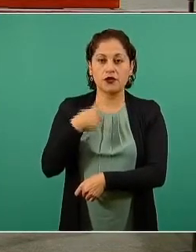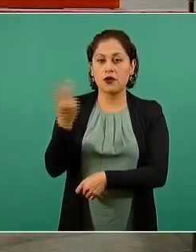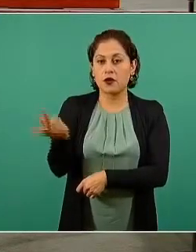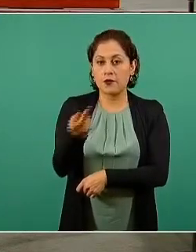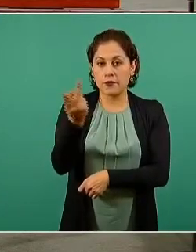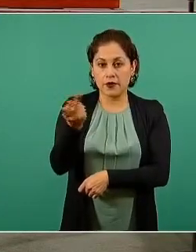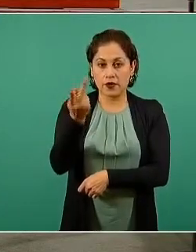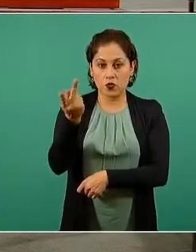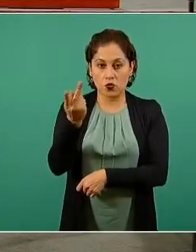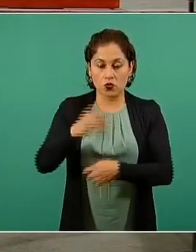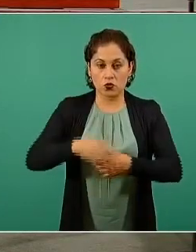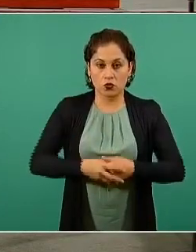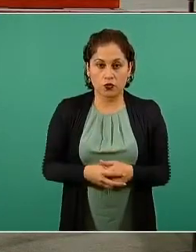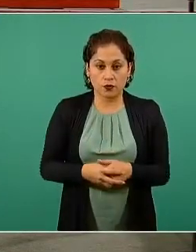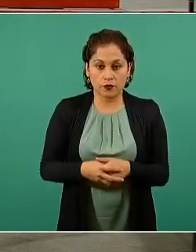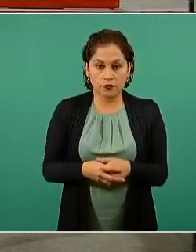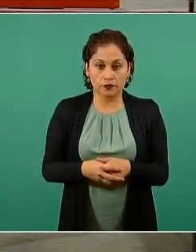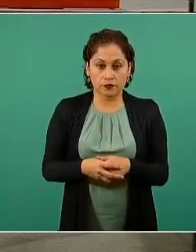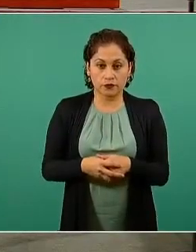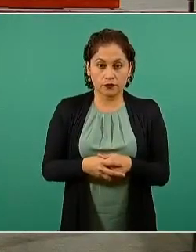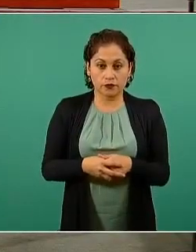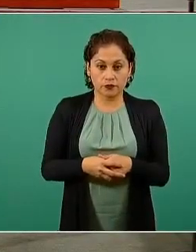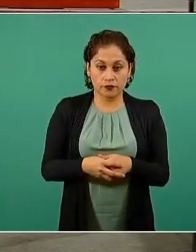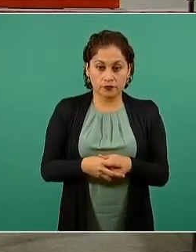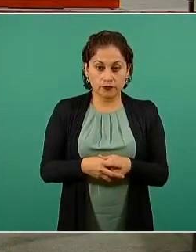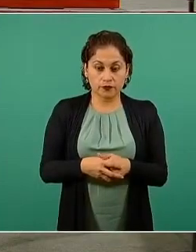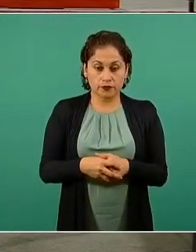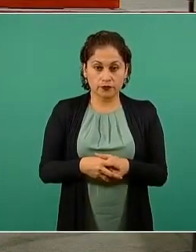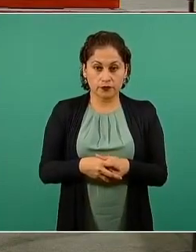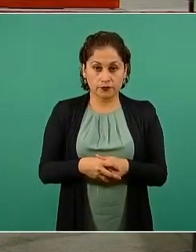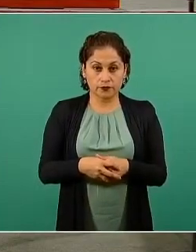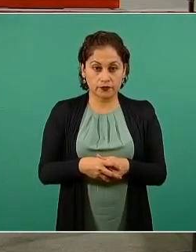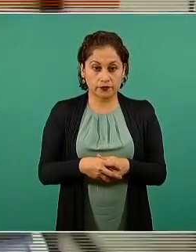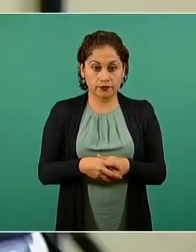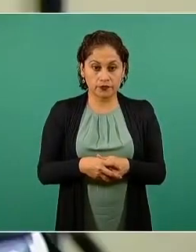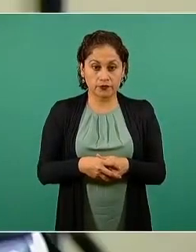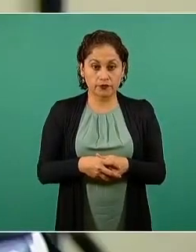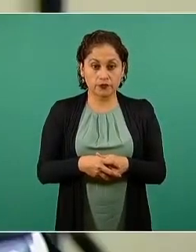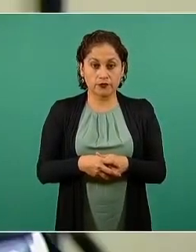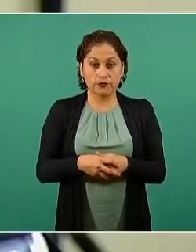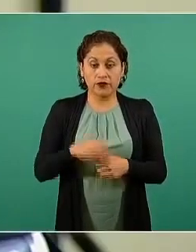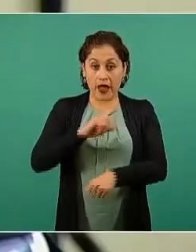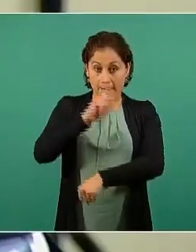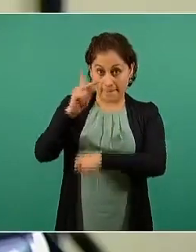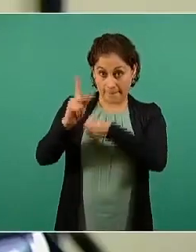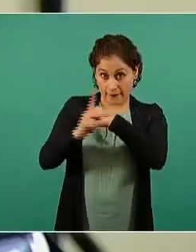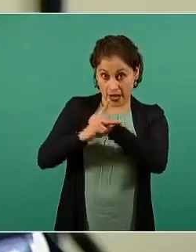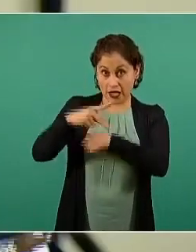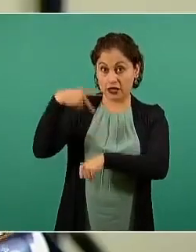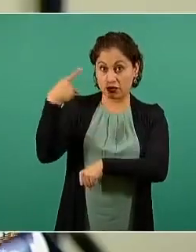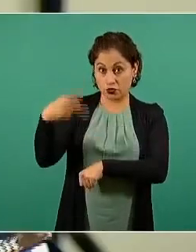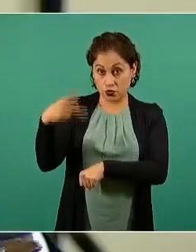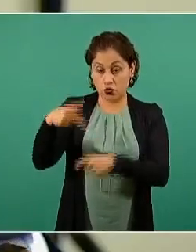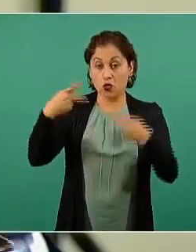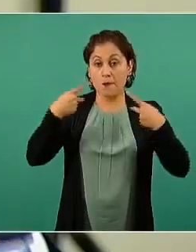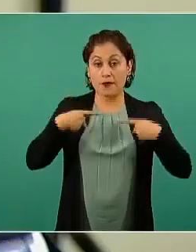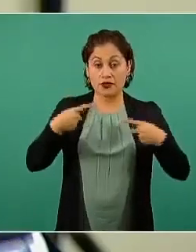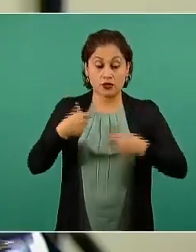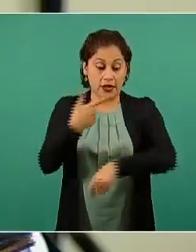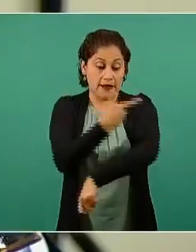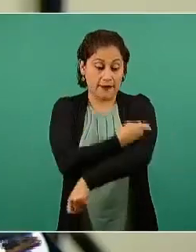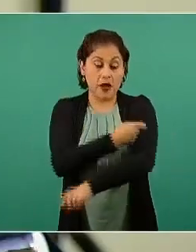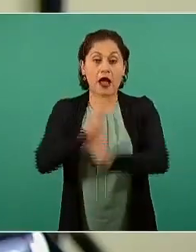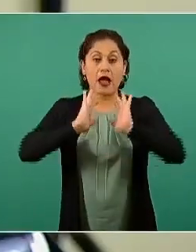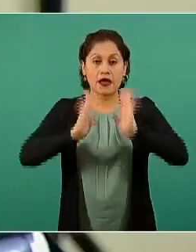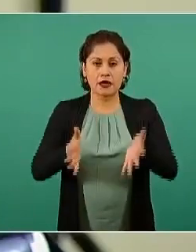de la población es el que ahorita llevan vacunado ya? Y si tienen algún programa